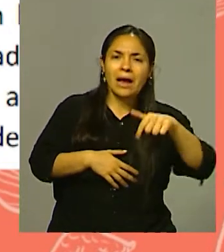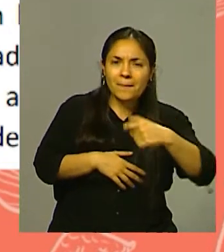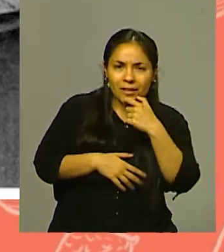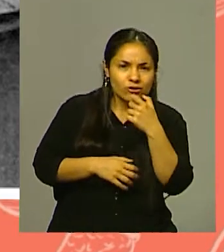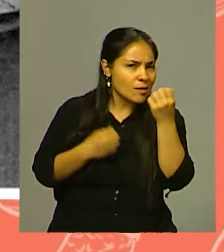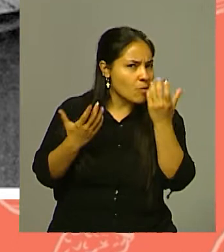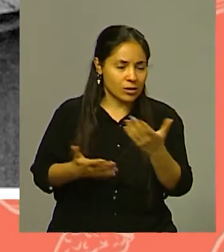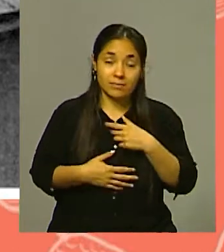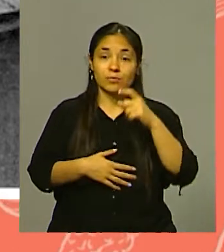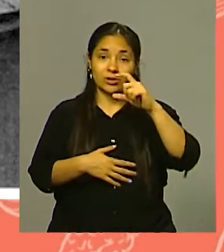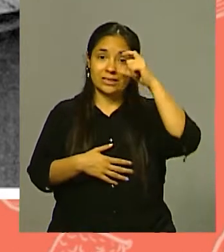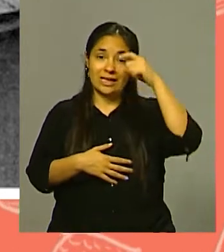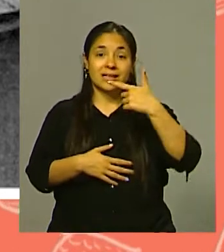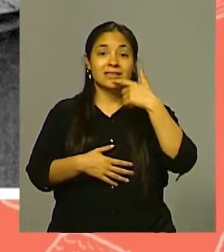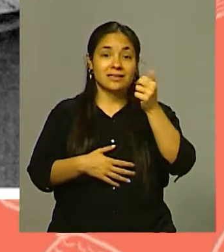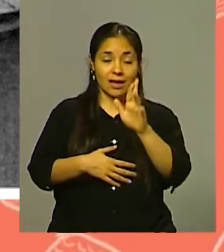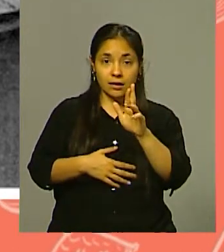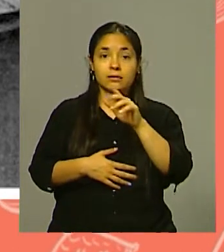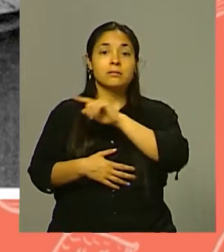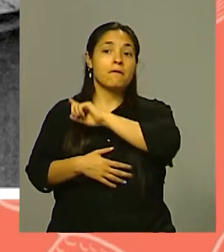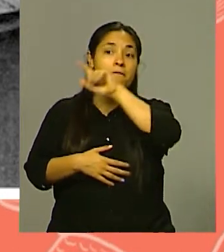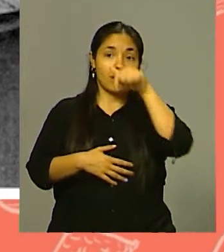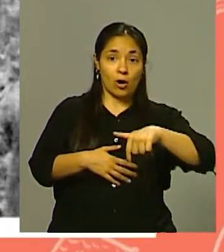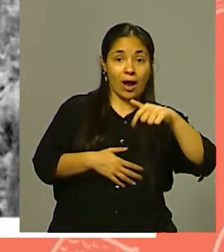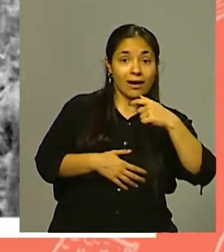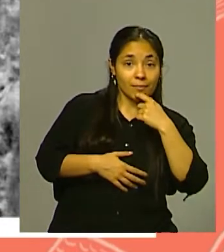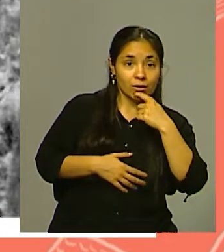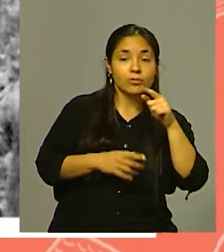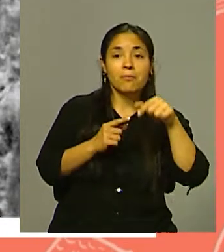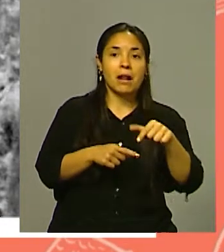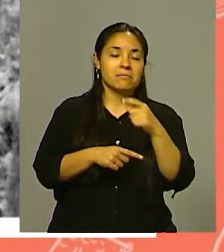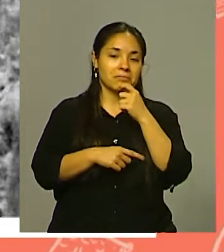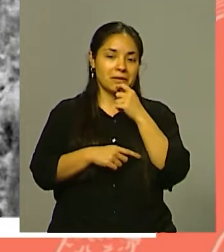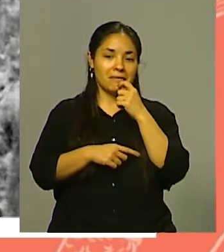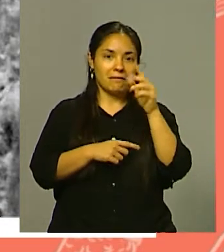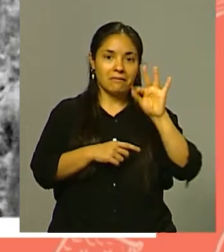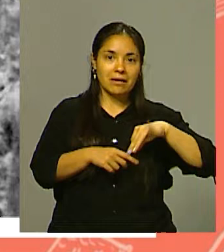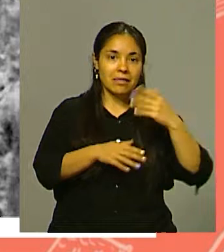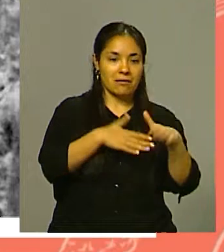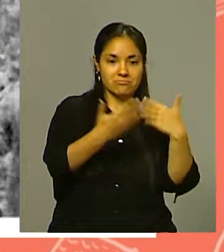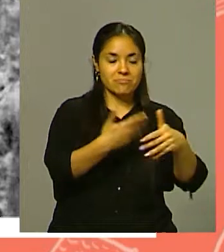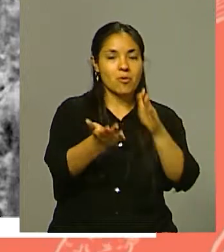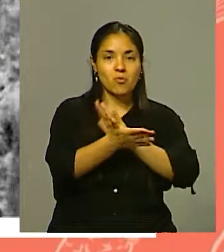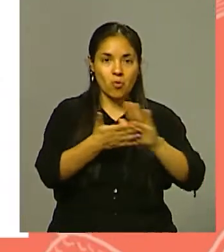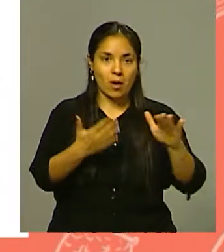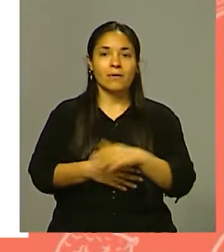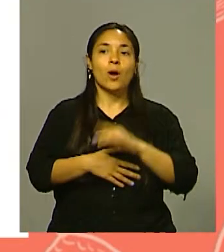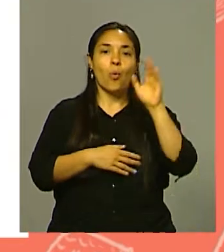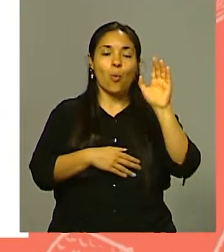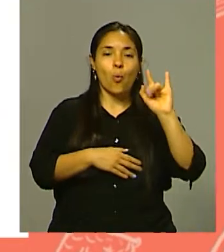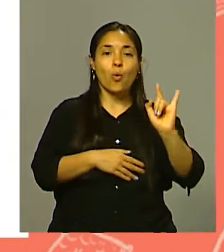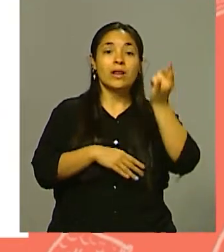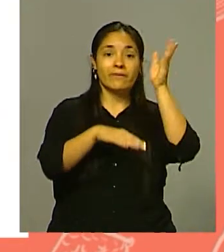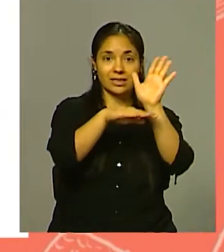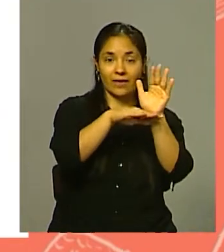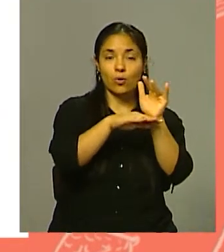César se vino a esta provincia para comenzar una vida nueva. Hay un vínculo entre la Universidad Nacional de Cuyo y la Universidad de